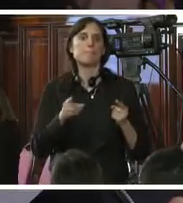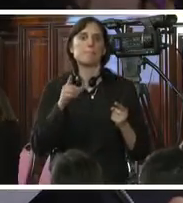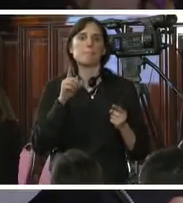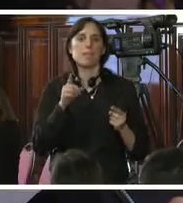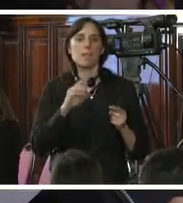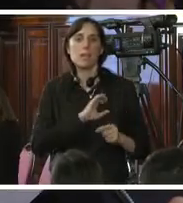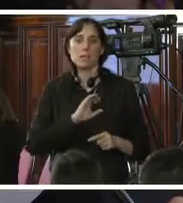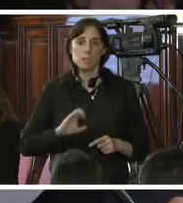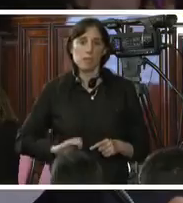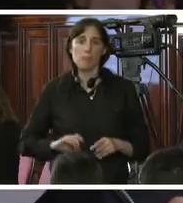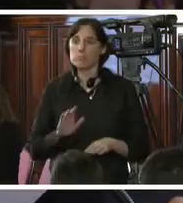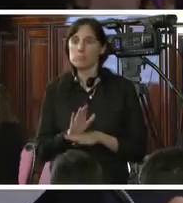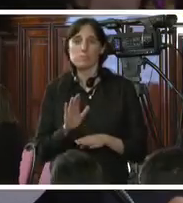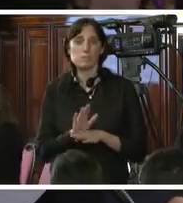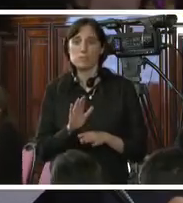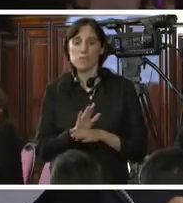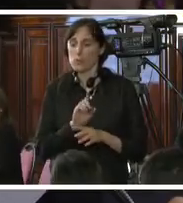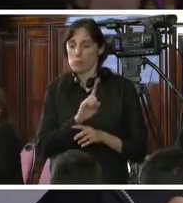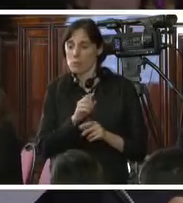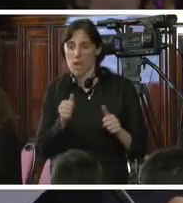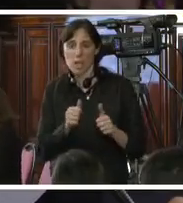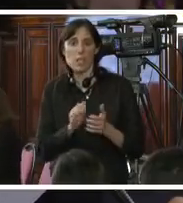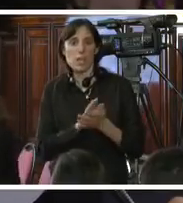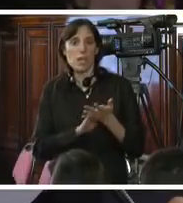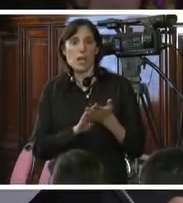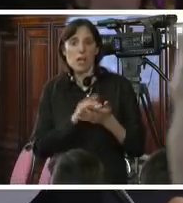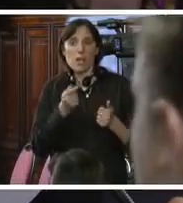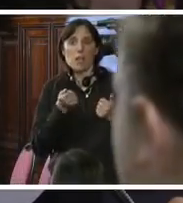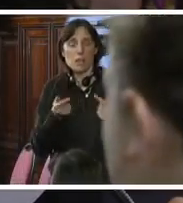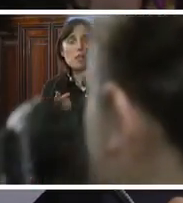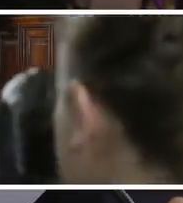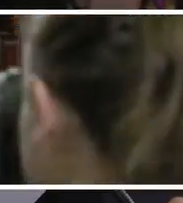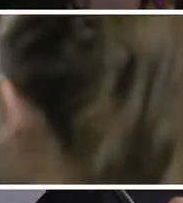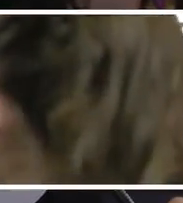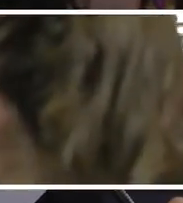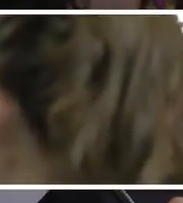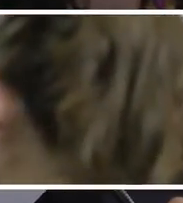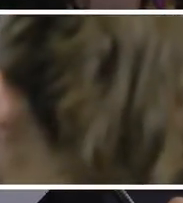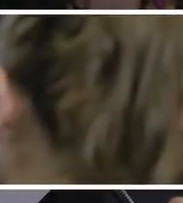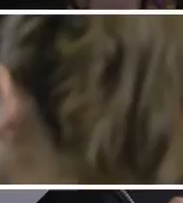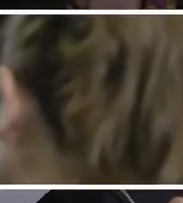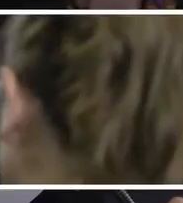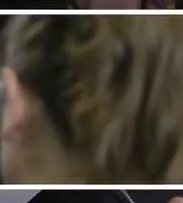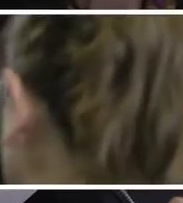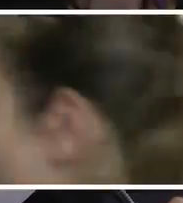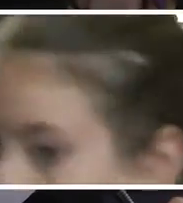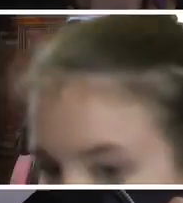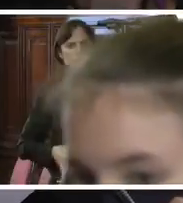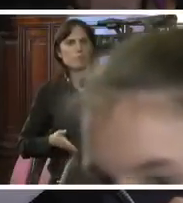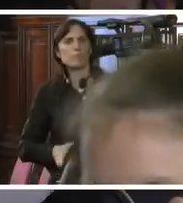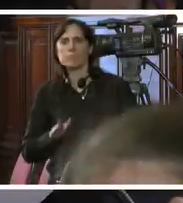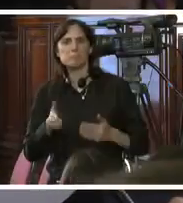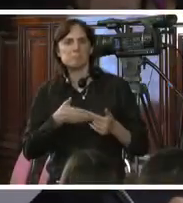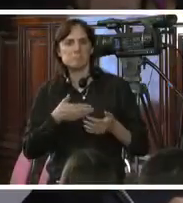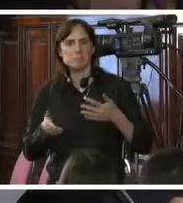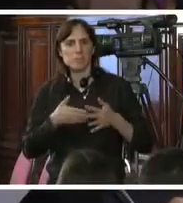la facilitación de tortura y otros tratos crueles, inhumanos o degradantes al obligar a las niñas a parir, poniendo en grave riesgo su salud